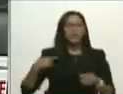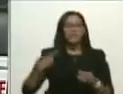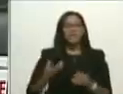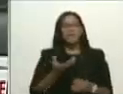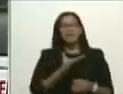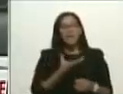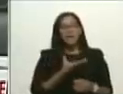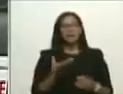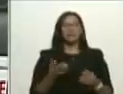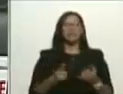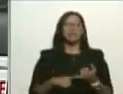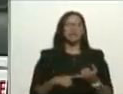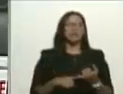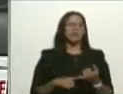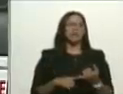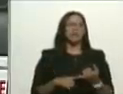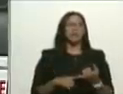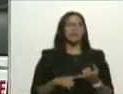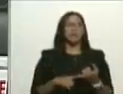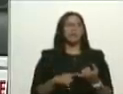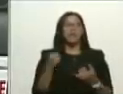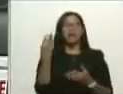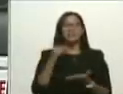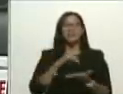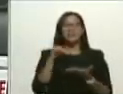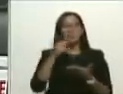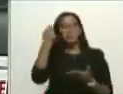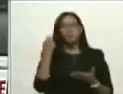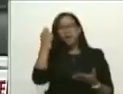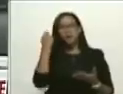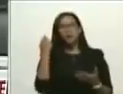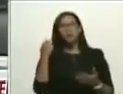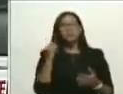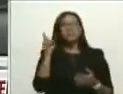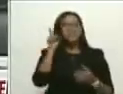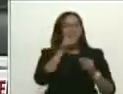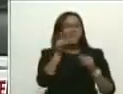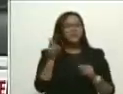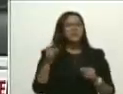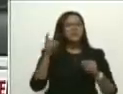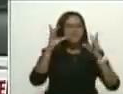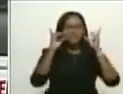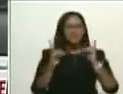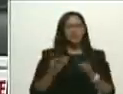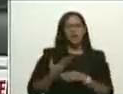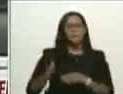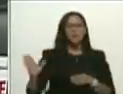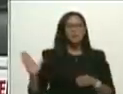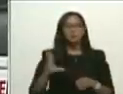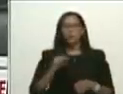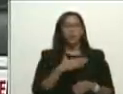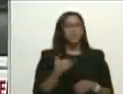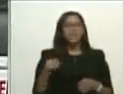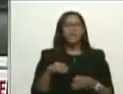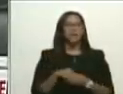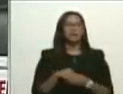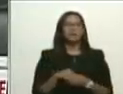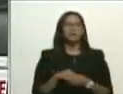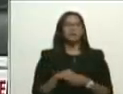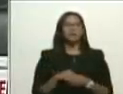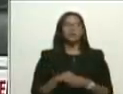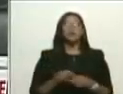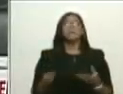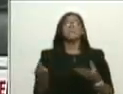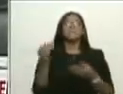tiene en la asamblea diputados, y ellos decidieron dejarlos a un lado. No los quieren allí, más un